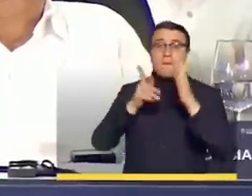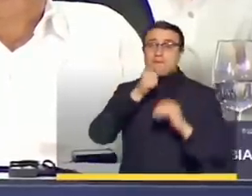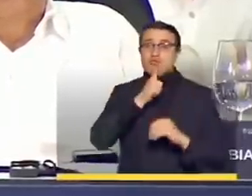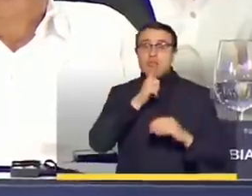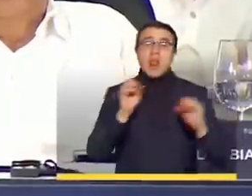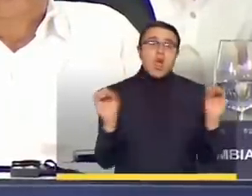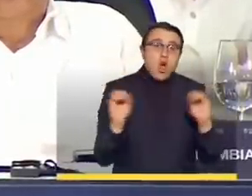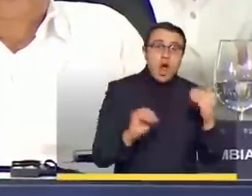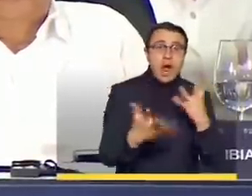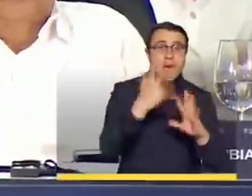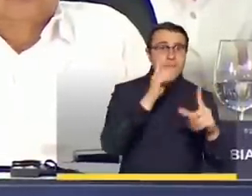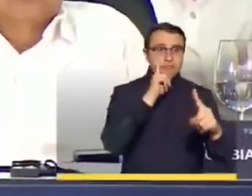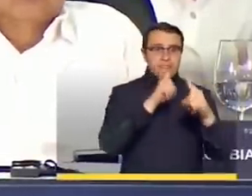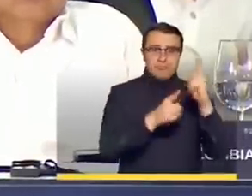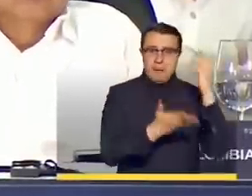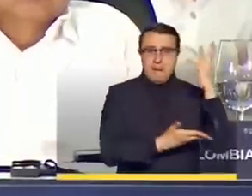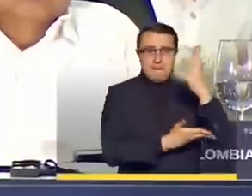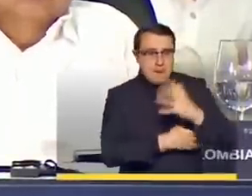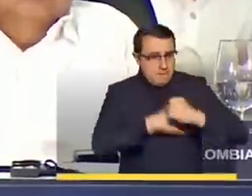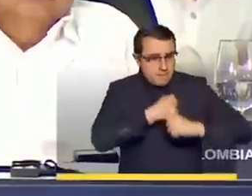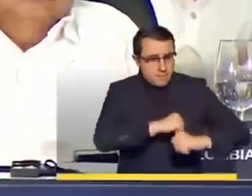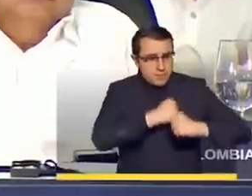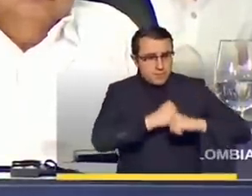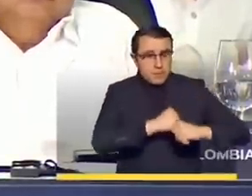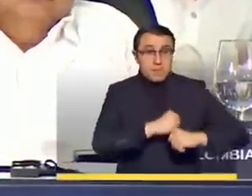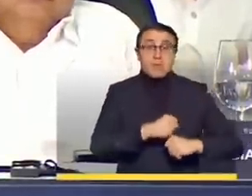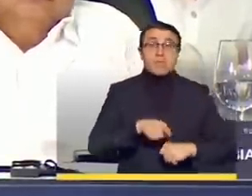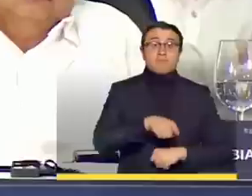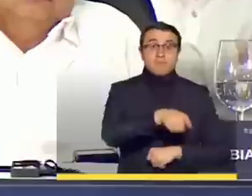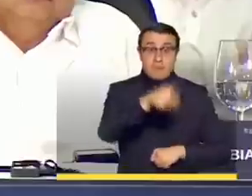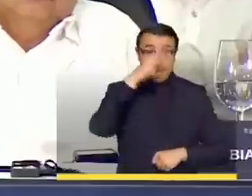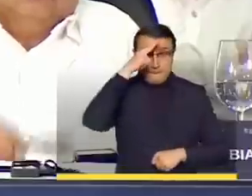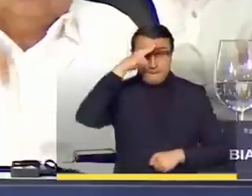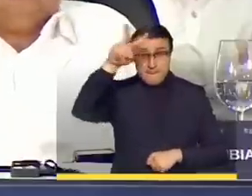de 1 millón de hectáreas.